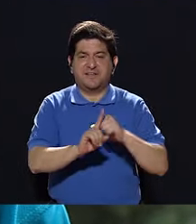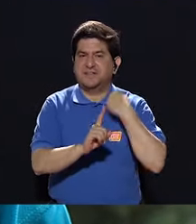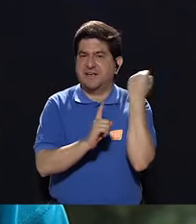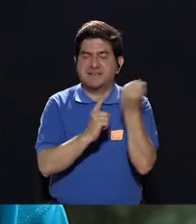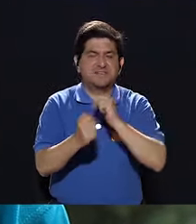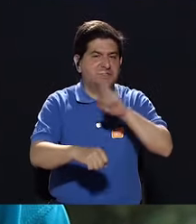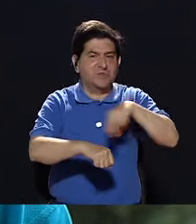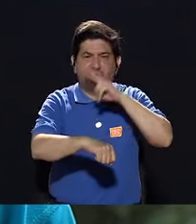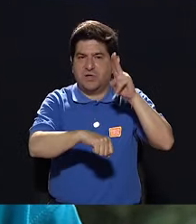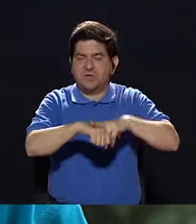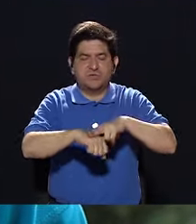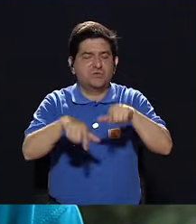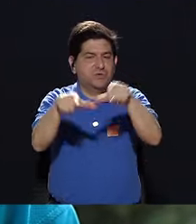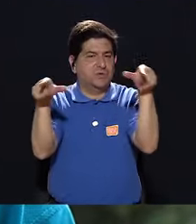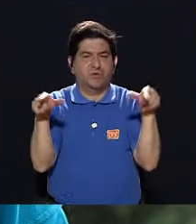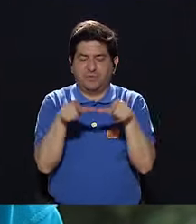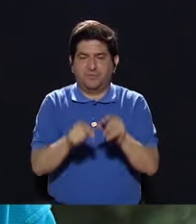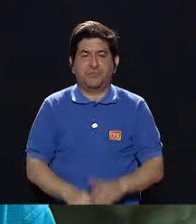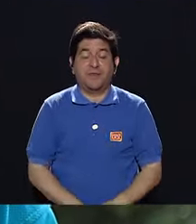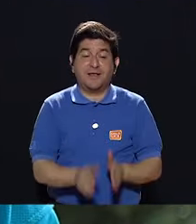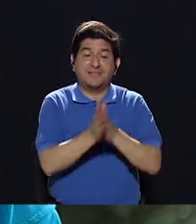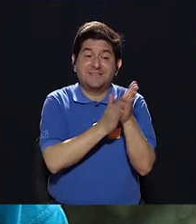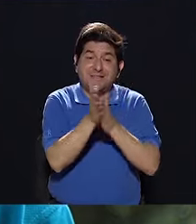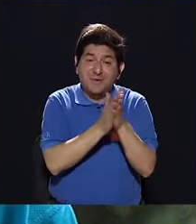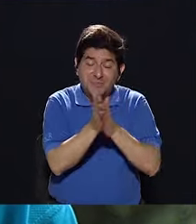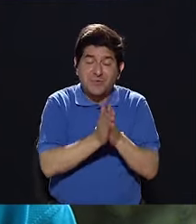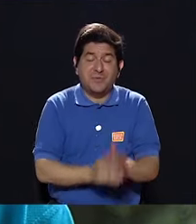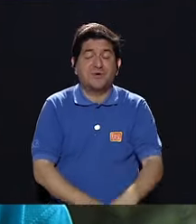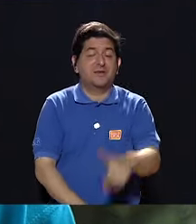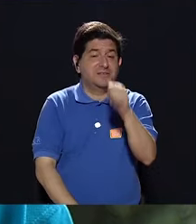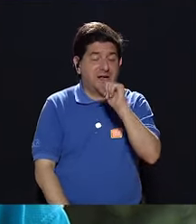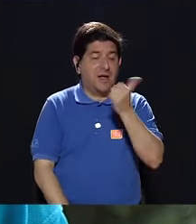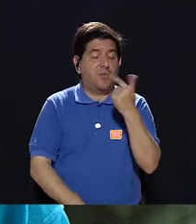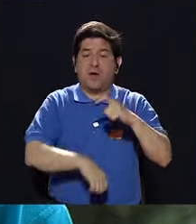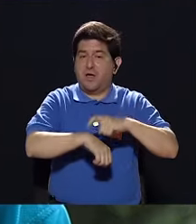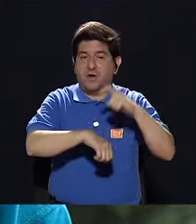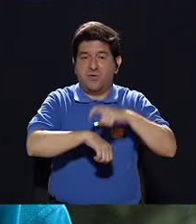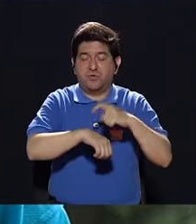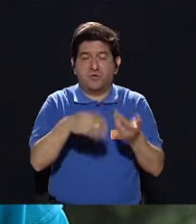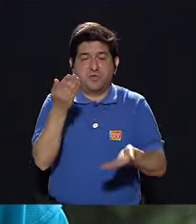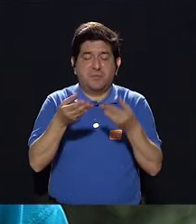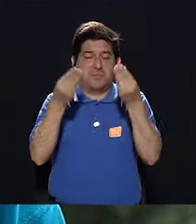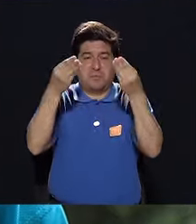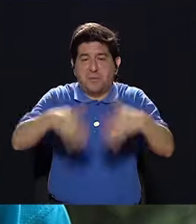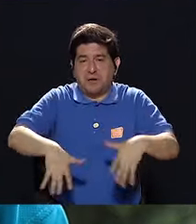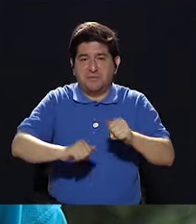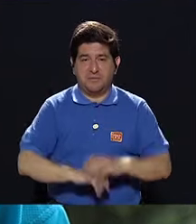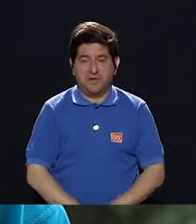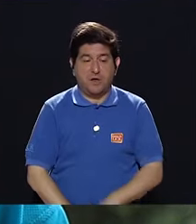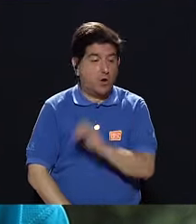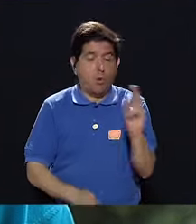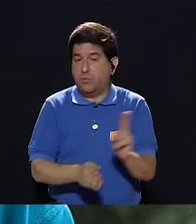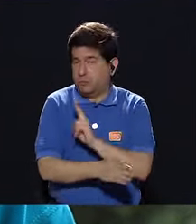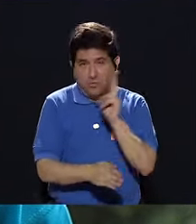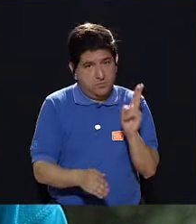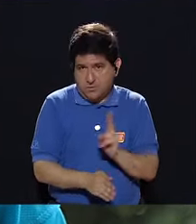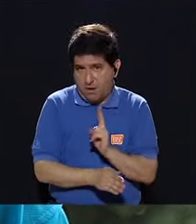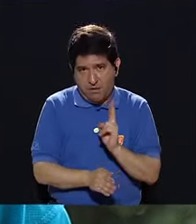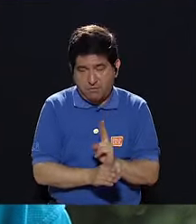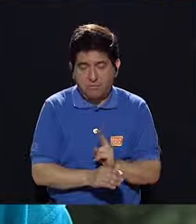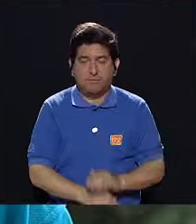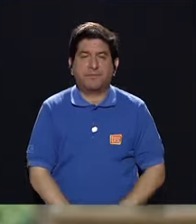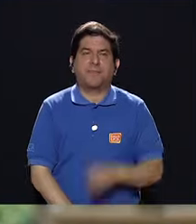alterando las condiciones naturales del sitio, simplemente se está aprovechando un recurso que en otro momento se desaprovecha o no se